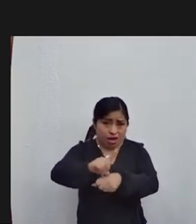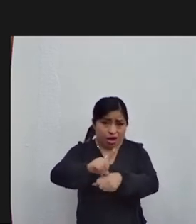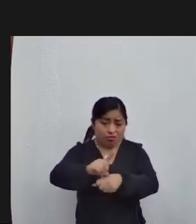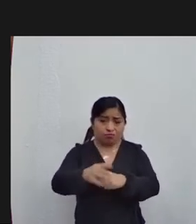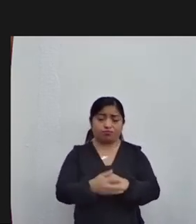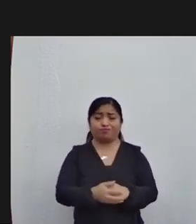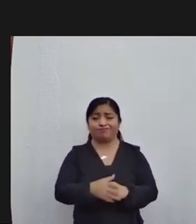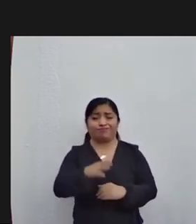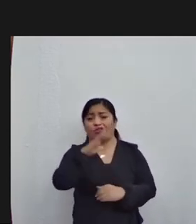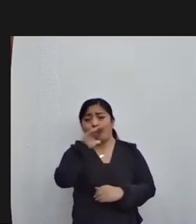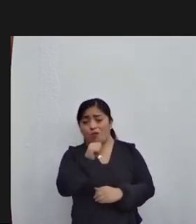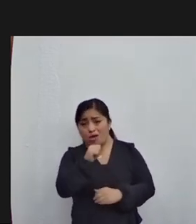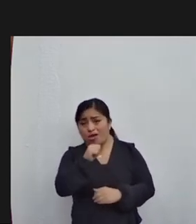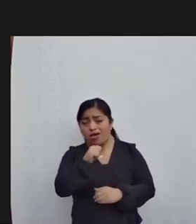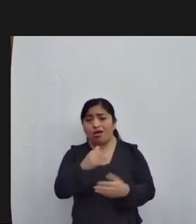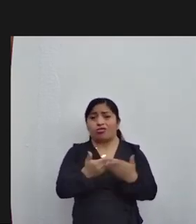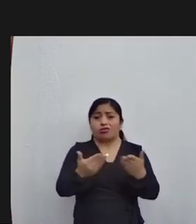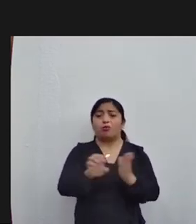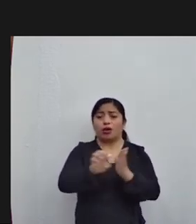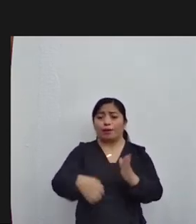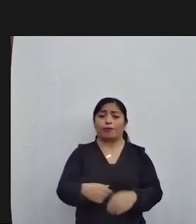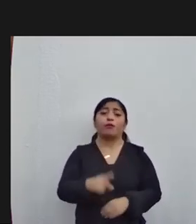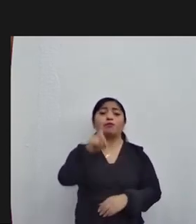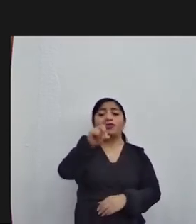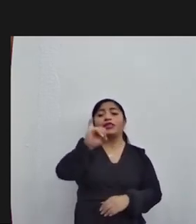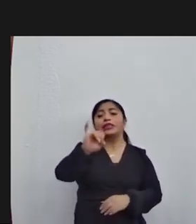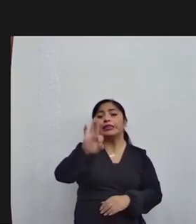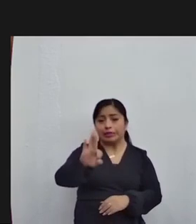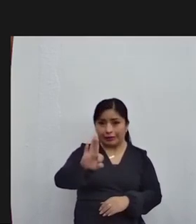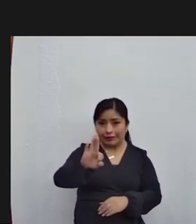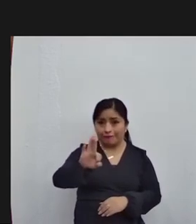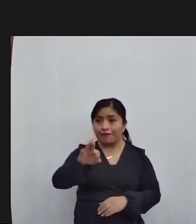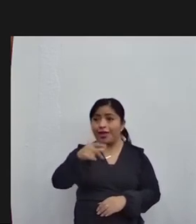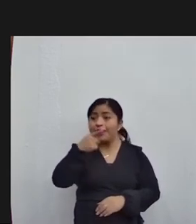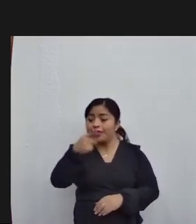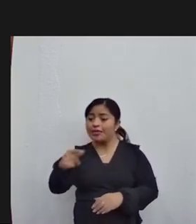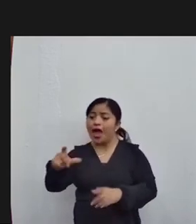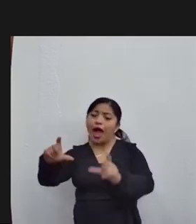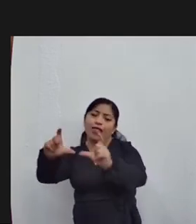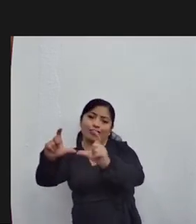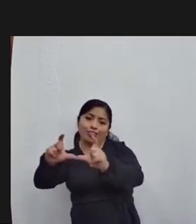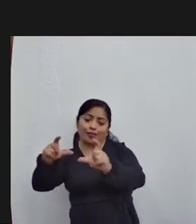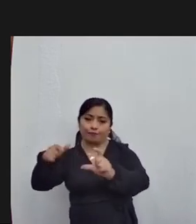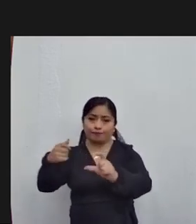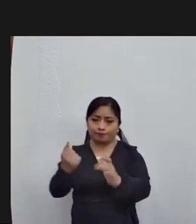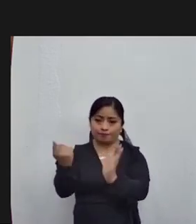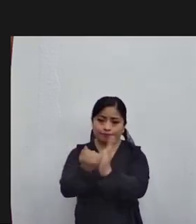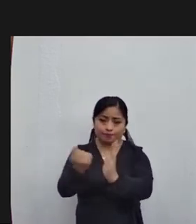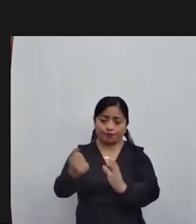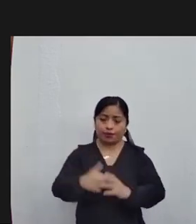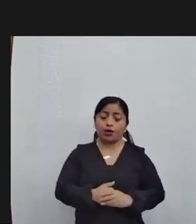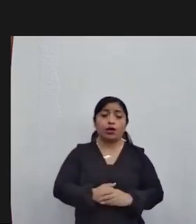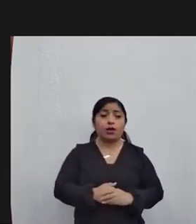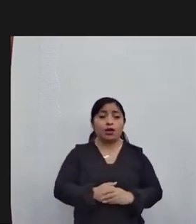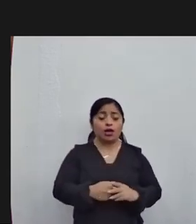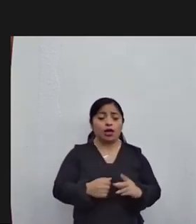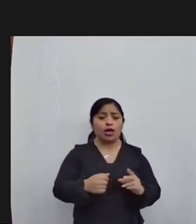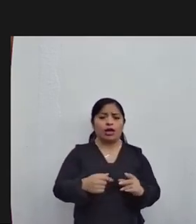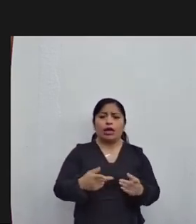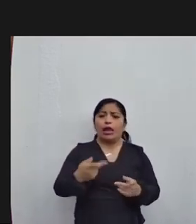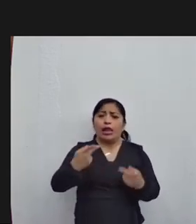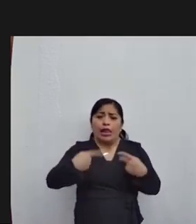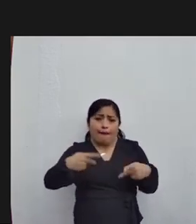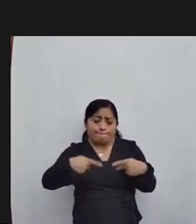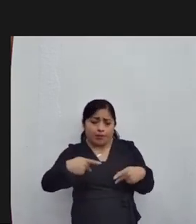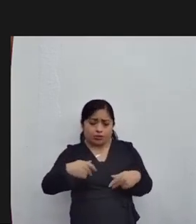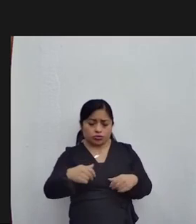credencial de discapacidad para tener algún beneficio o en algún programa, resulta que la misma persona que